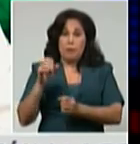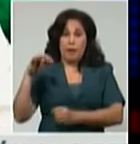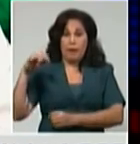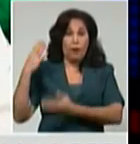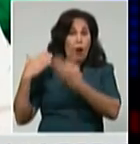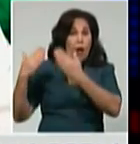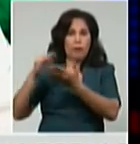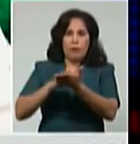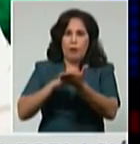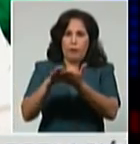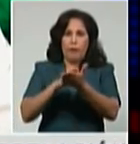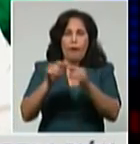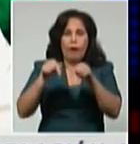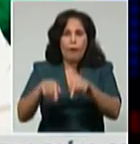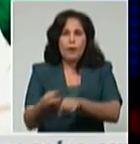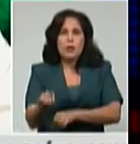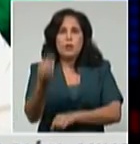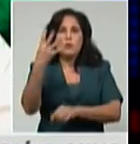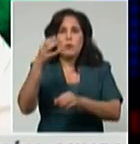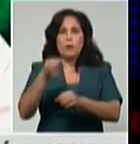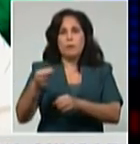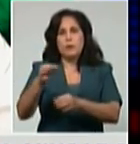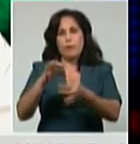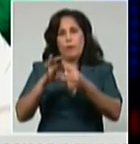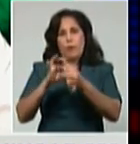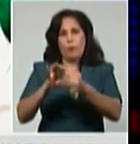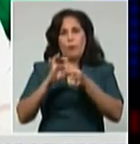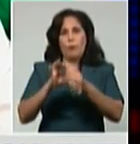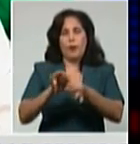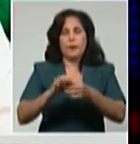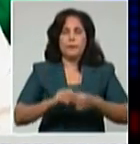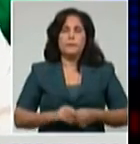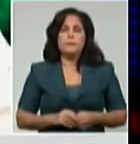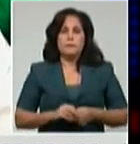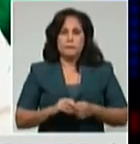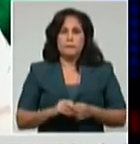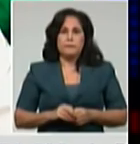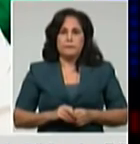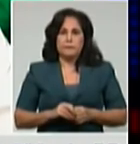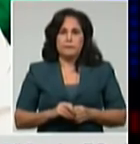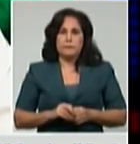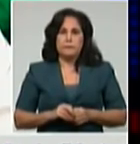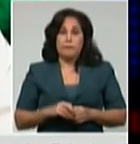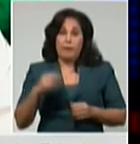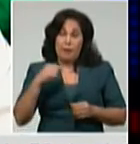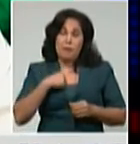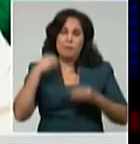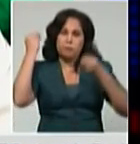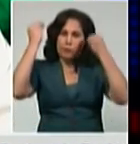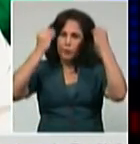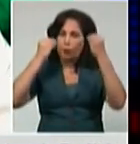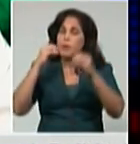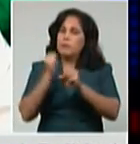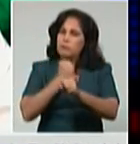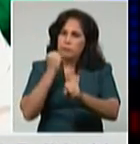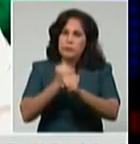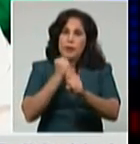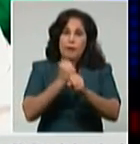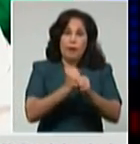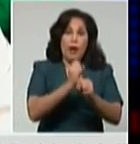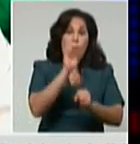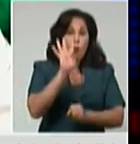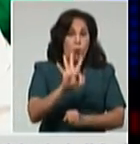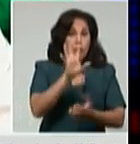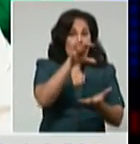tenía este comportamiento en días anteriores. Se trabajan en los 4 lugares,